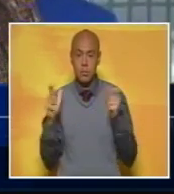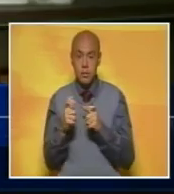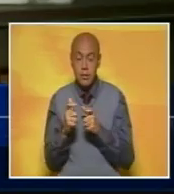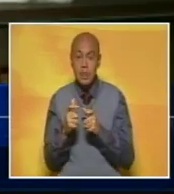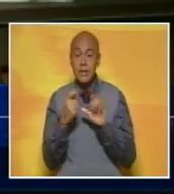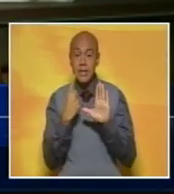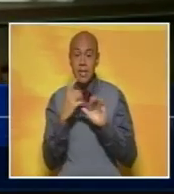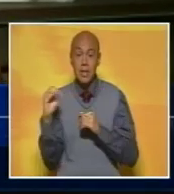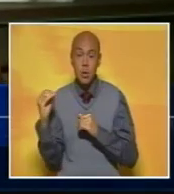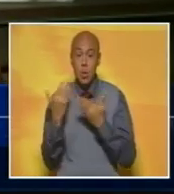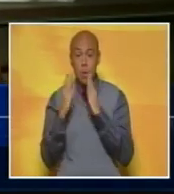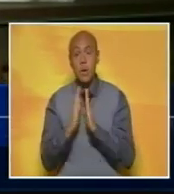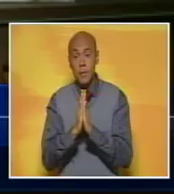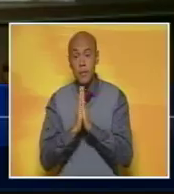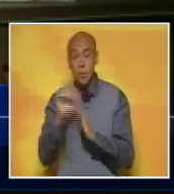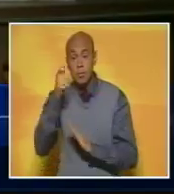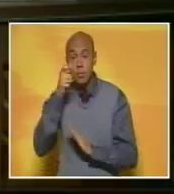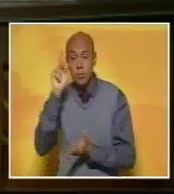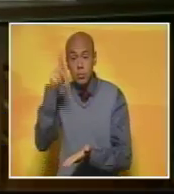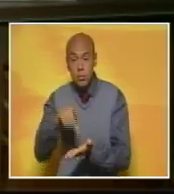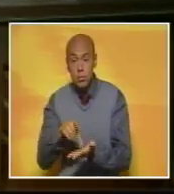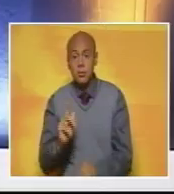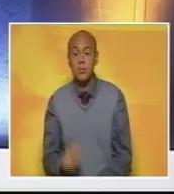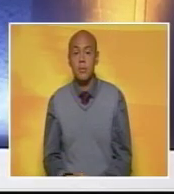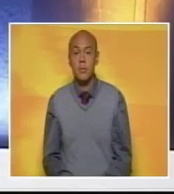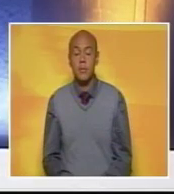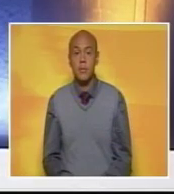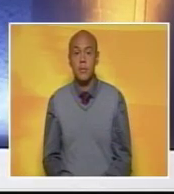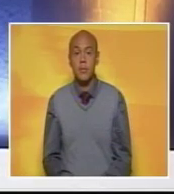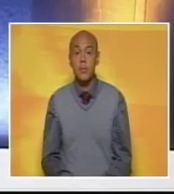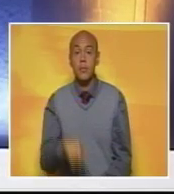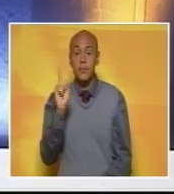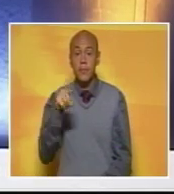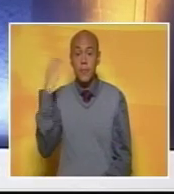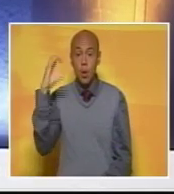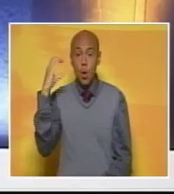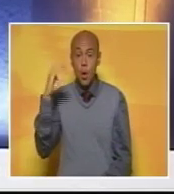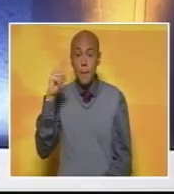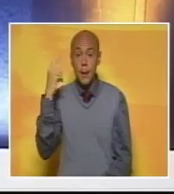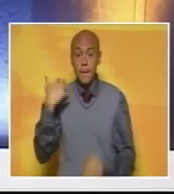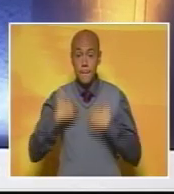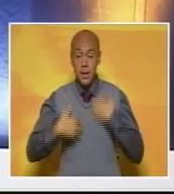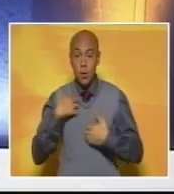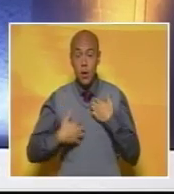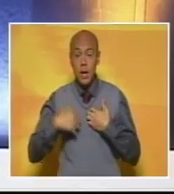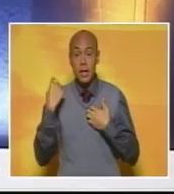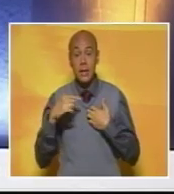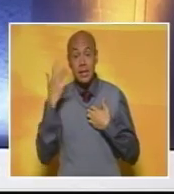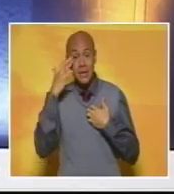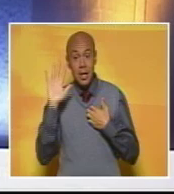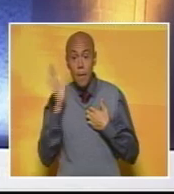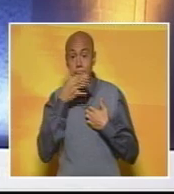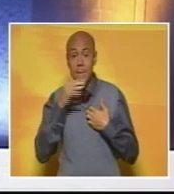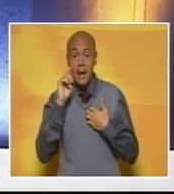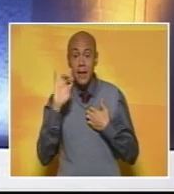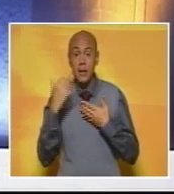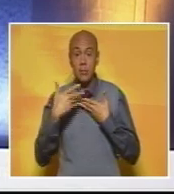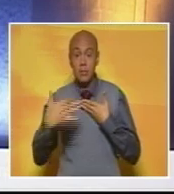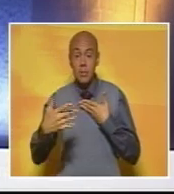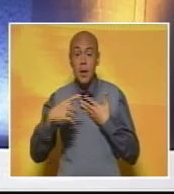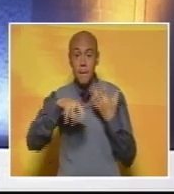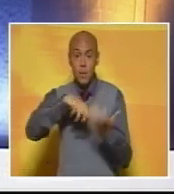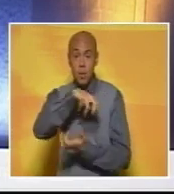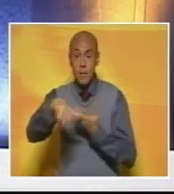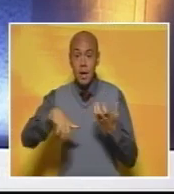organismos de seguridad mayor vigilancia. En Colombia, este miércoles se pronostican grandes problemas de movilidad en Bogotá